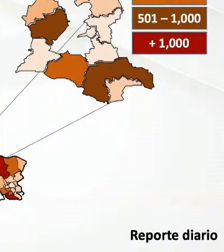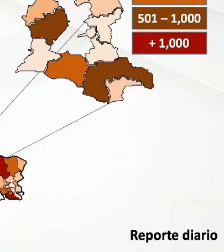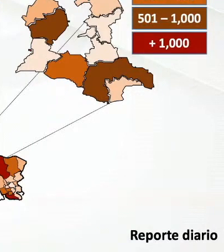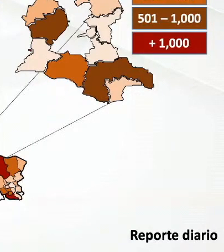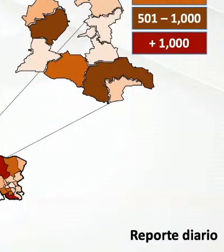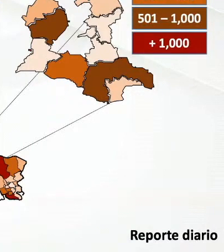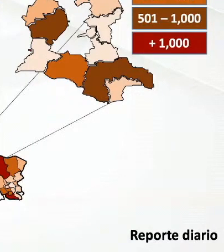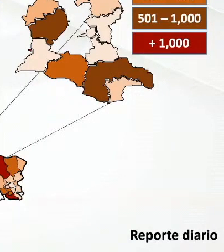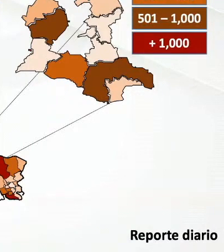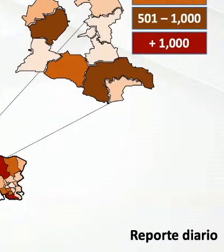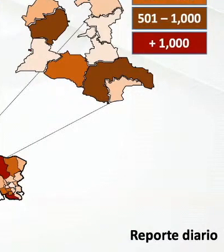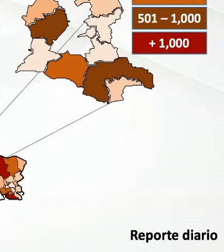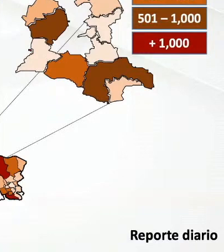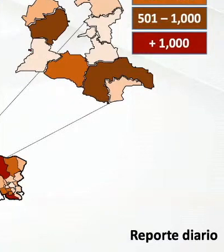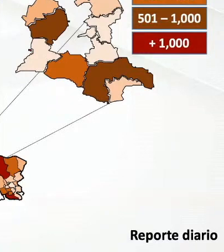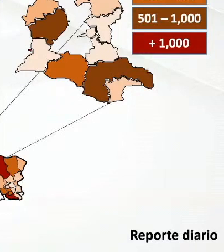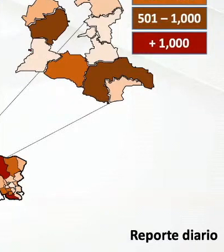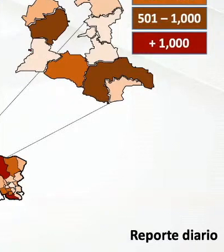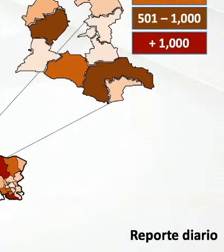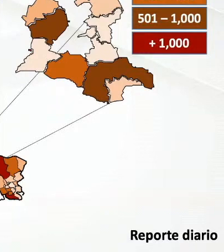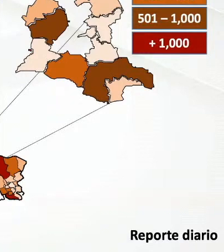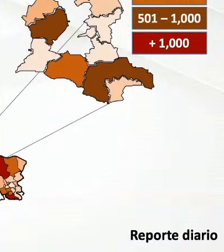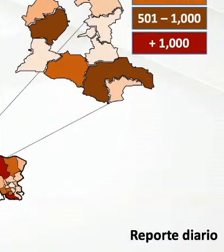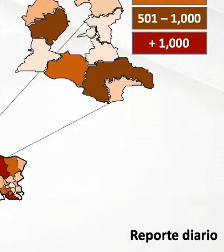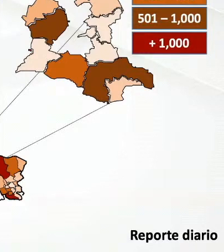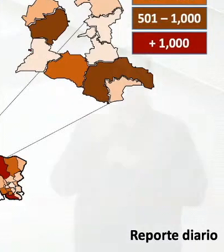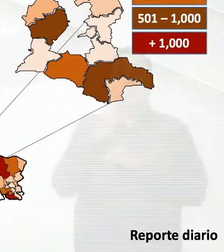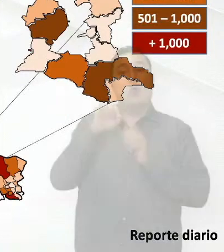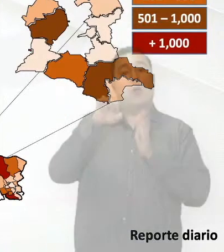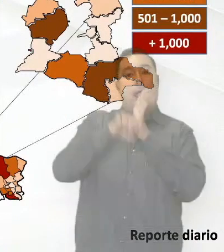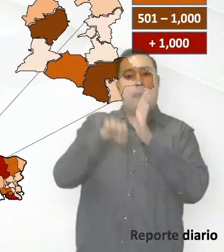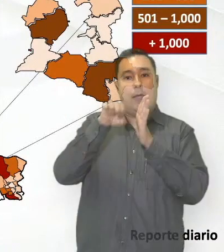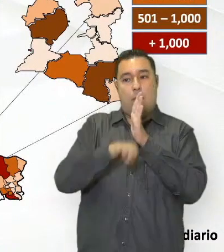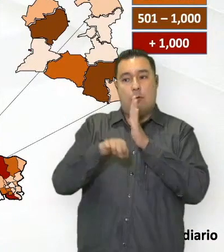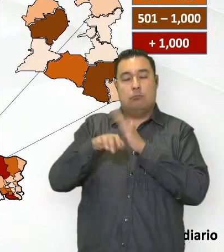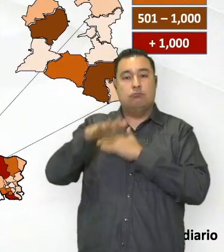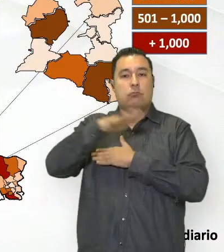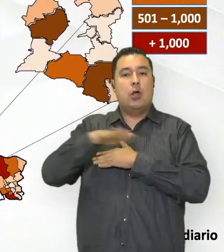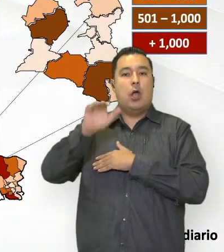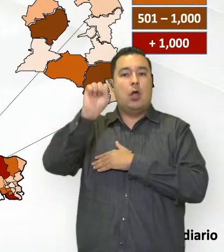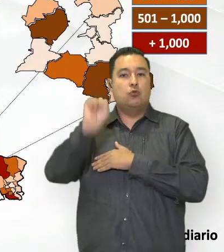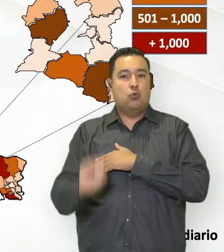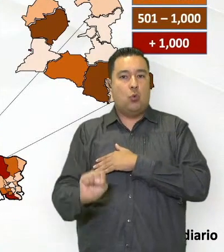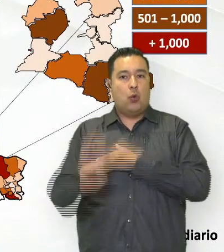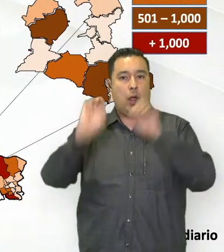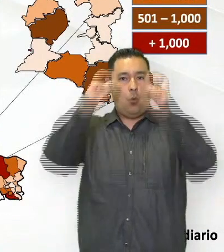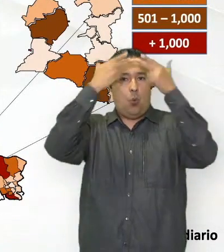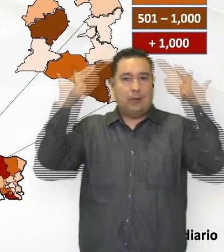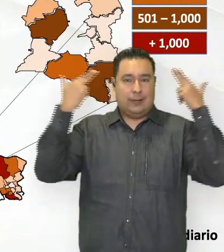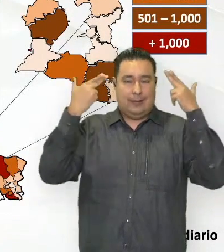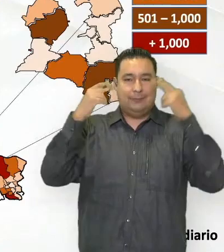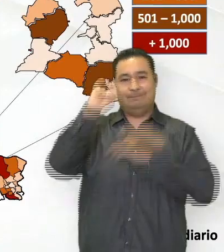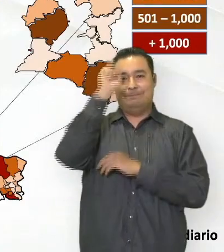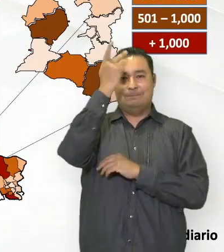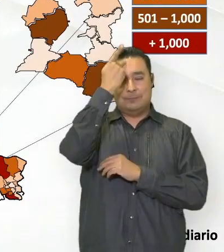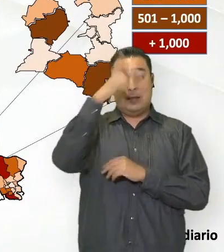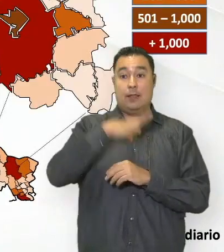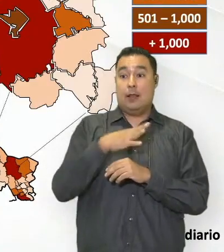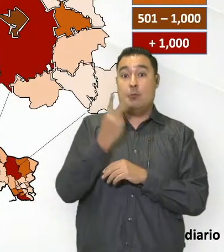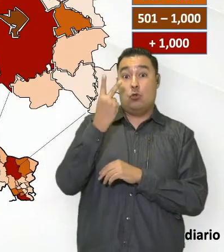en el municipio de ciudad valles uno en el municipio de ébano en lo que es la parte sur de ésta huasteca potosina